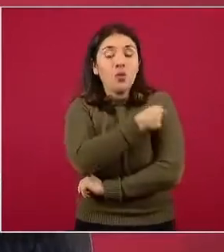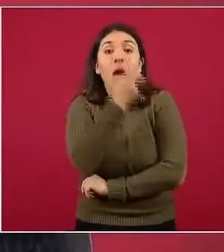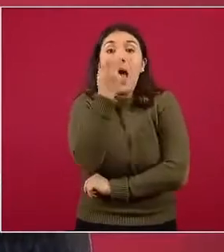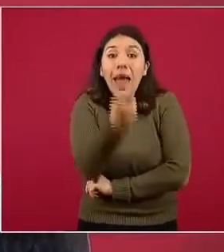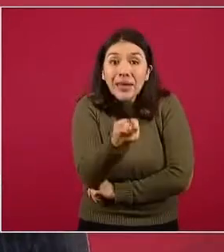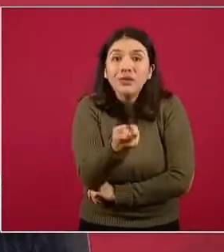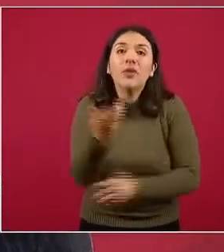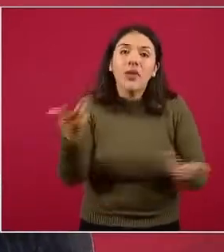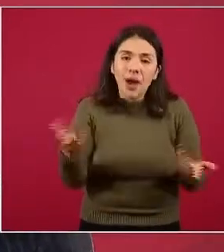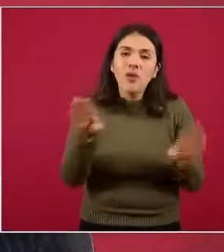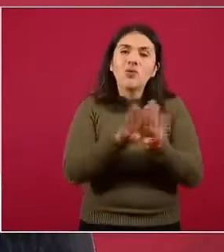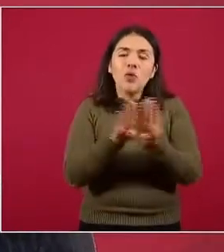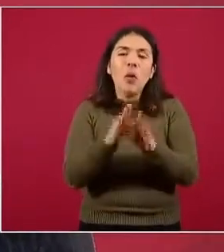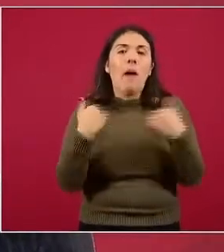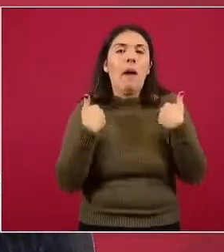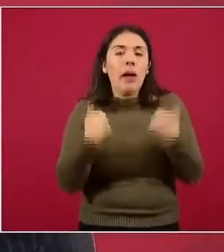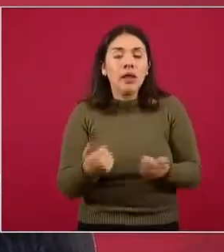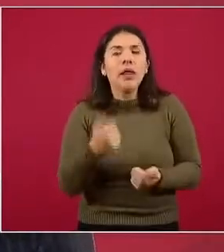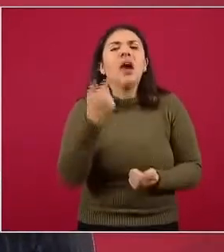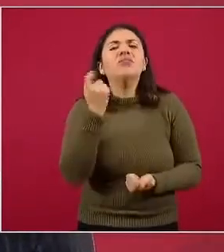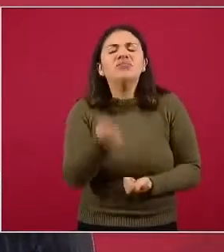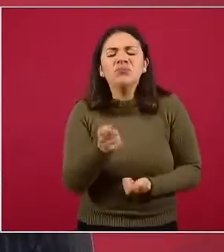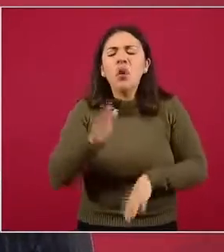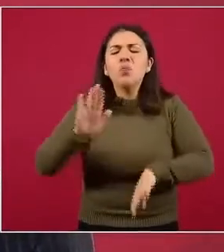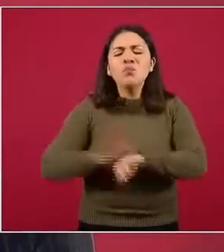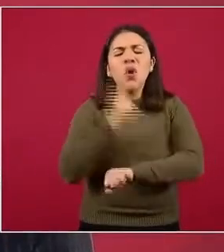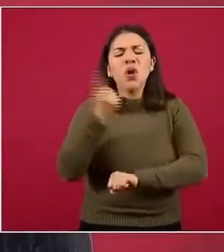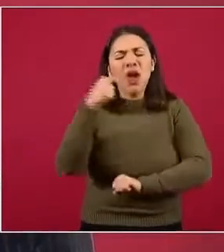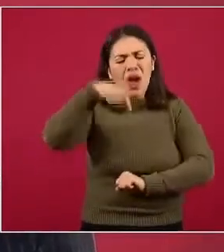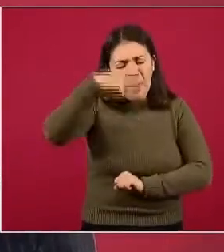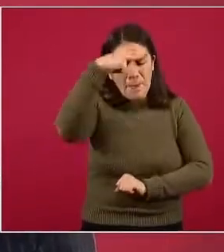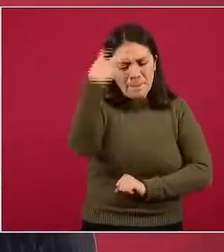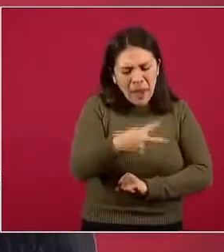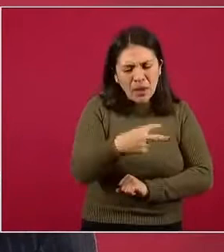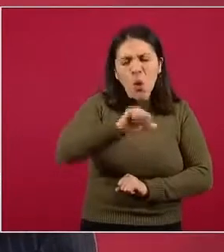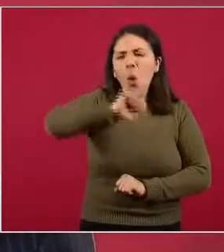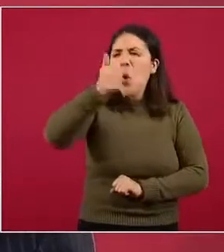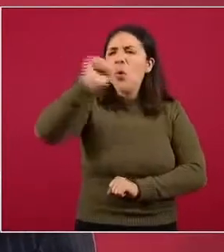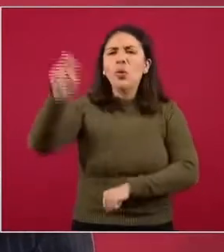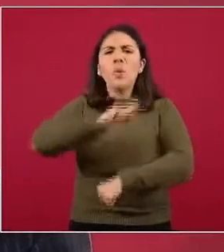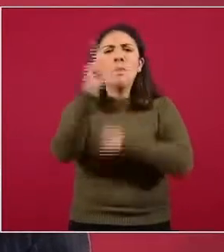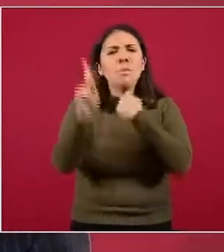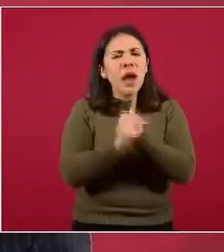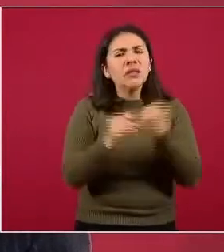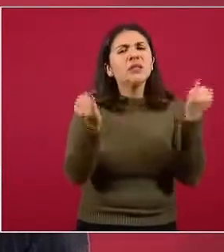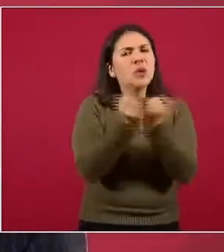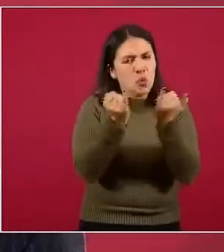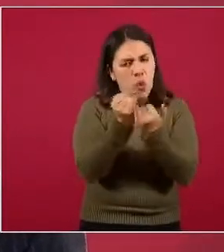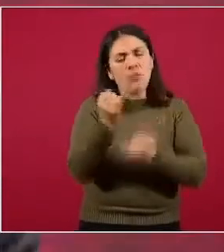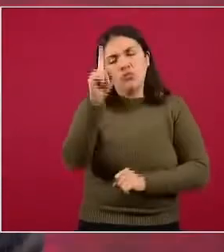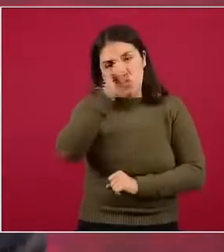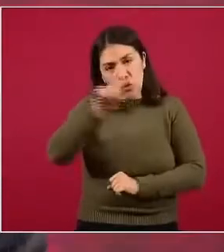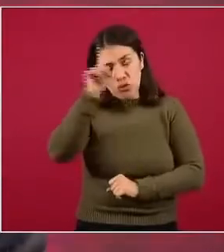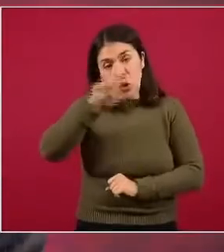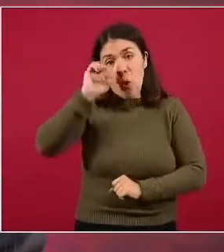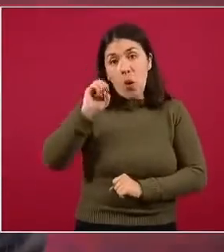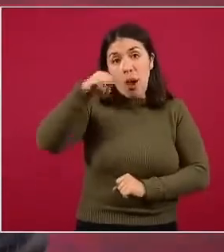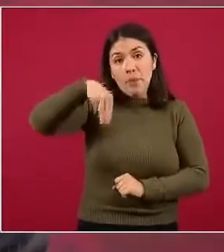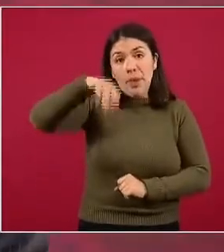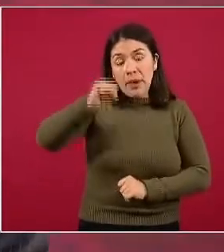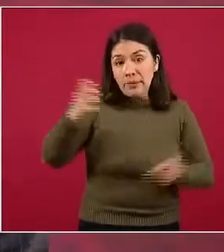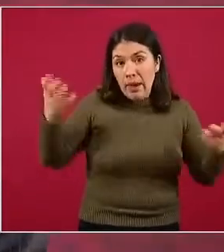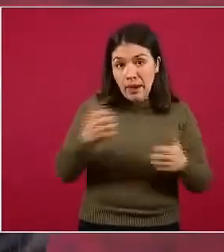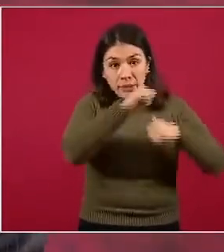explica en buena medida por qué en México y en otros países del mundo, y también es la recomendación de la Organización Mundial de la